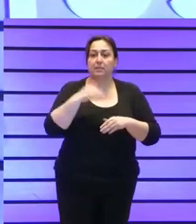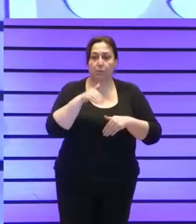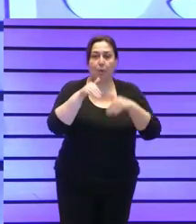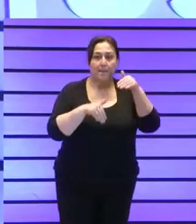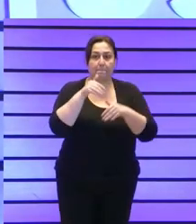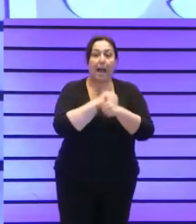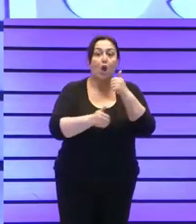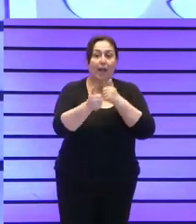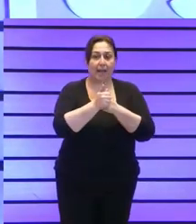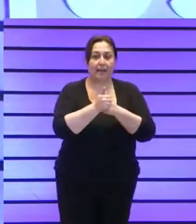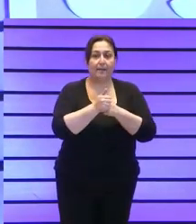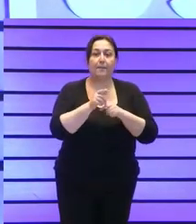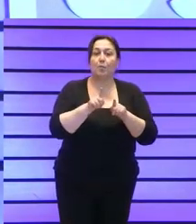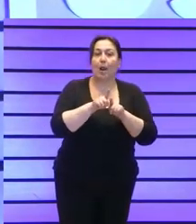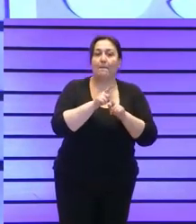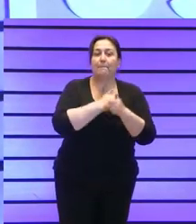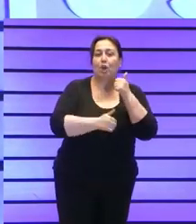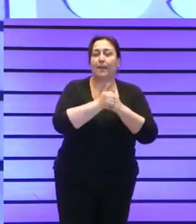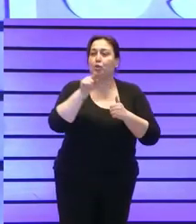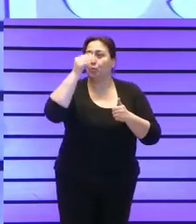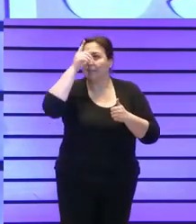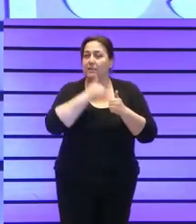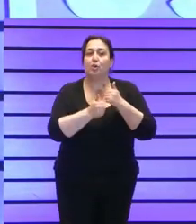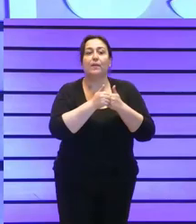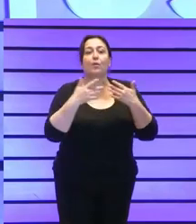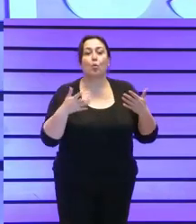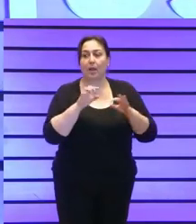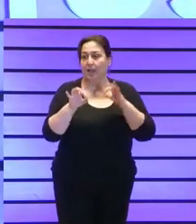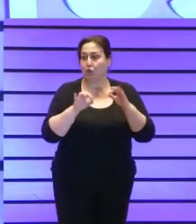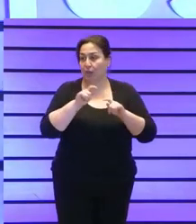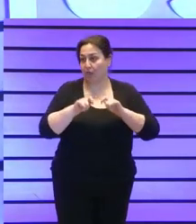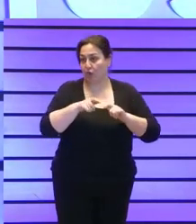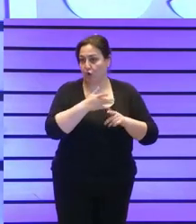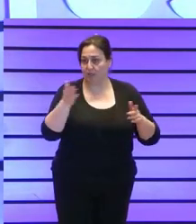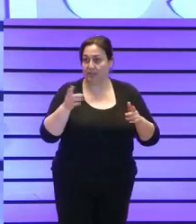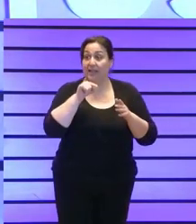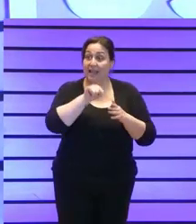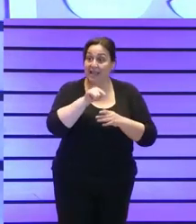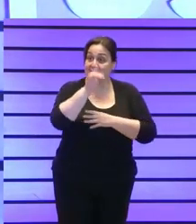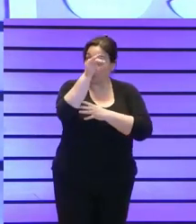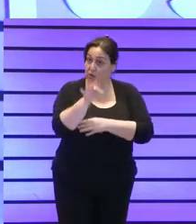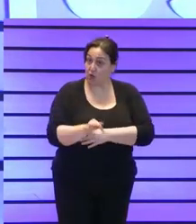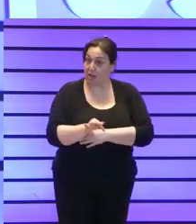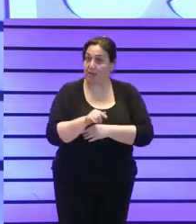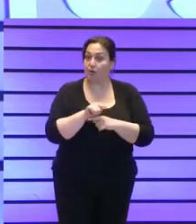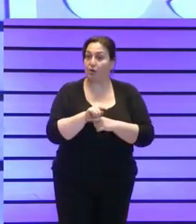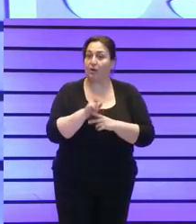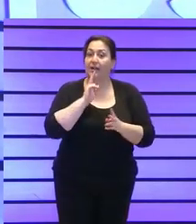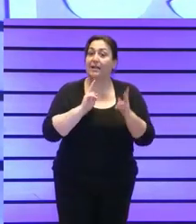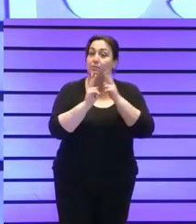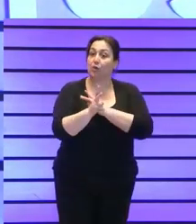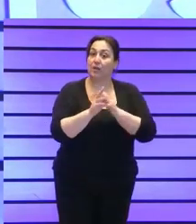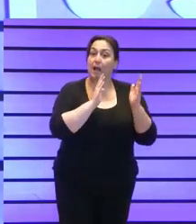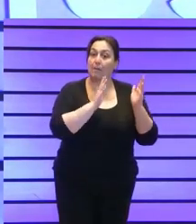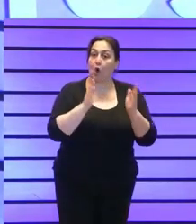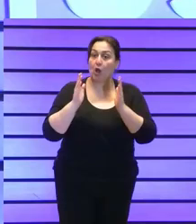prioritaria por el conjunto de las entidades de plena inclusión en ese cuestionario respondía a los tres bloques